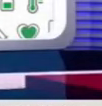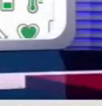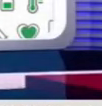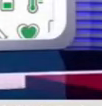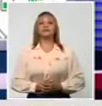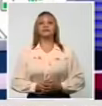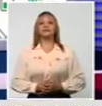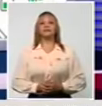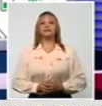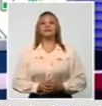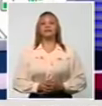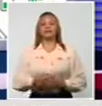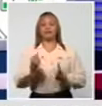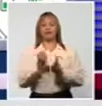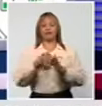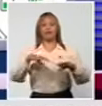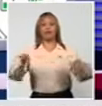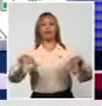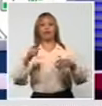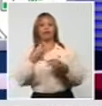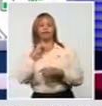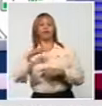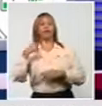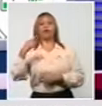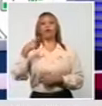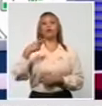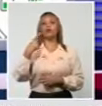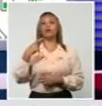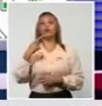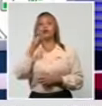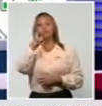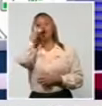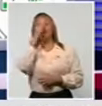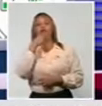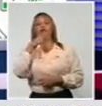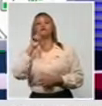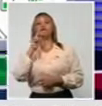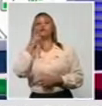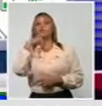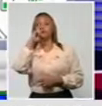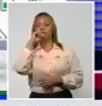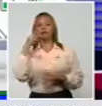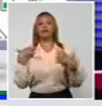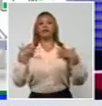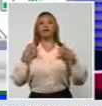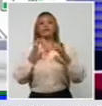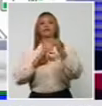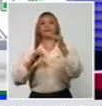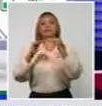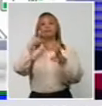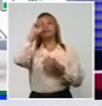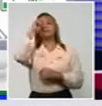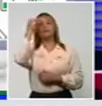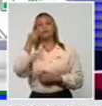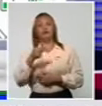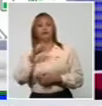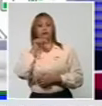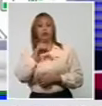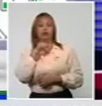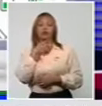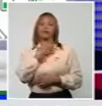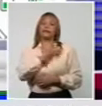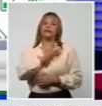Era la actualización habitual que ofrece el doctor Francisco Durán García, director nacional de epidemiología del Ministerio de Salud Pública, que hoy